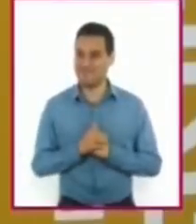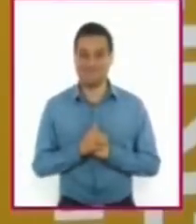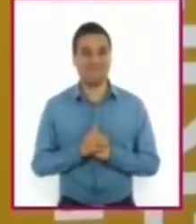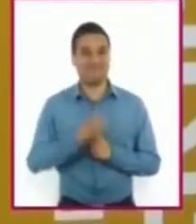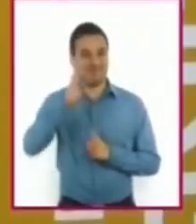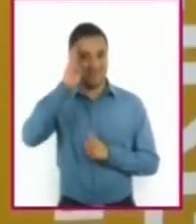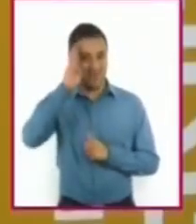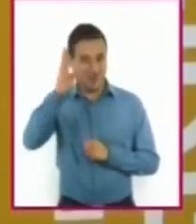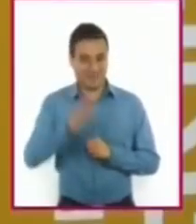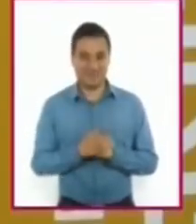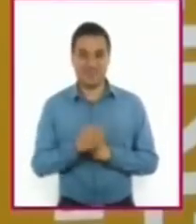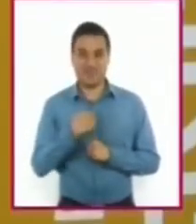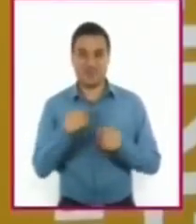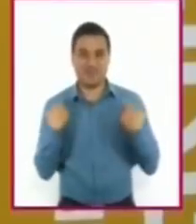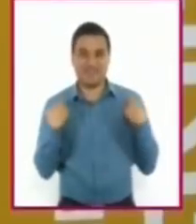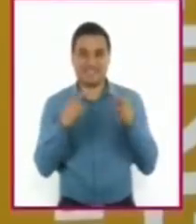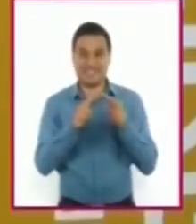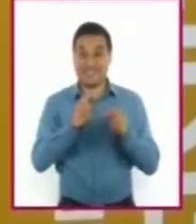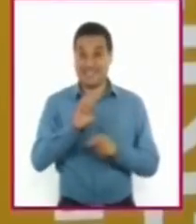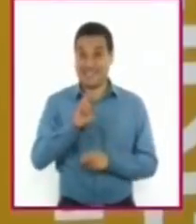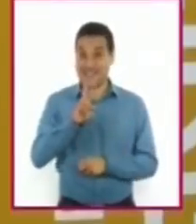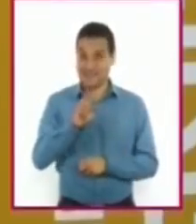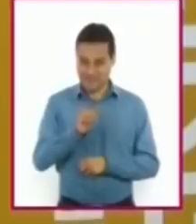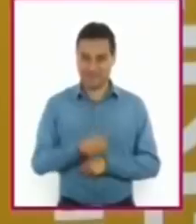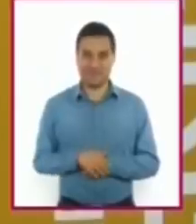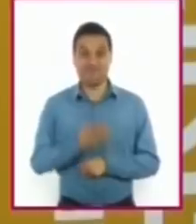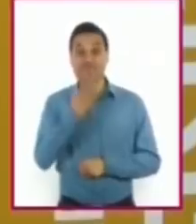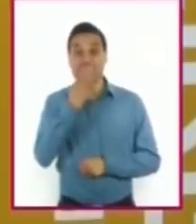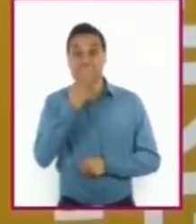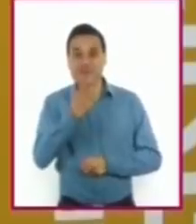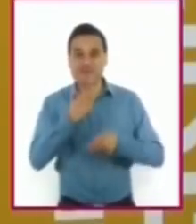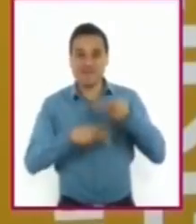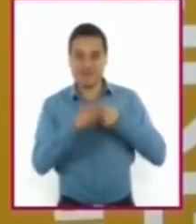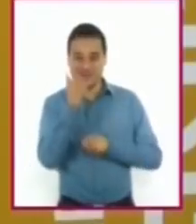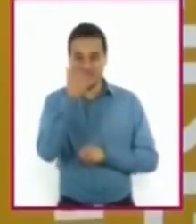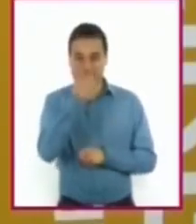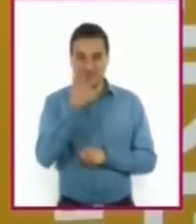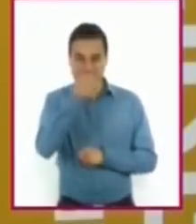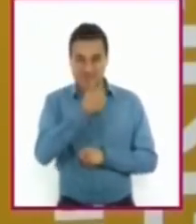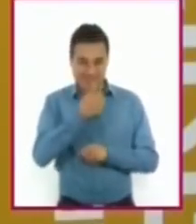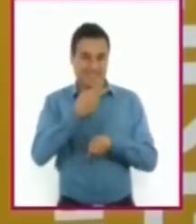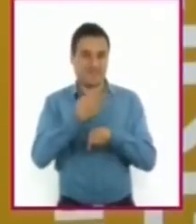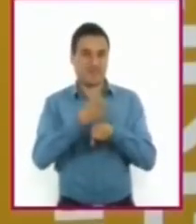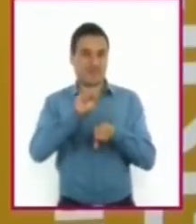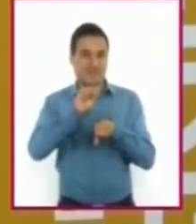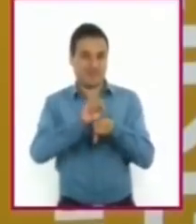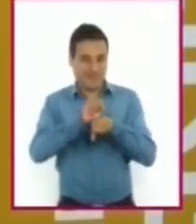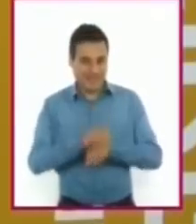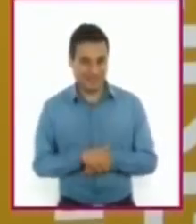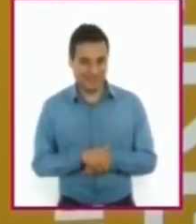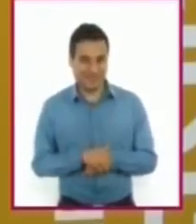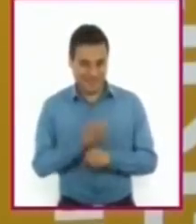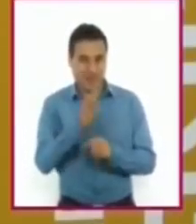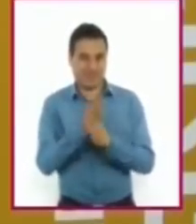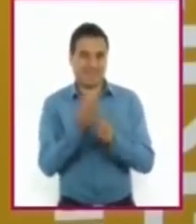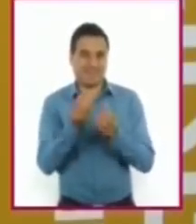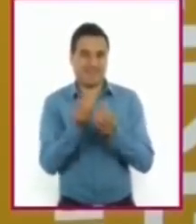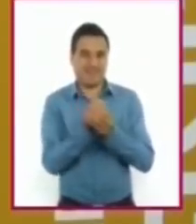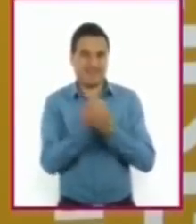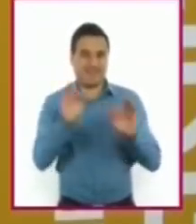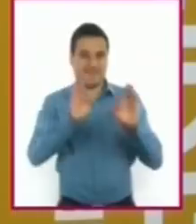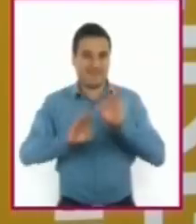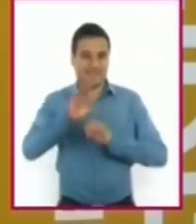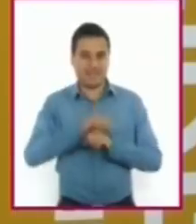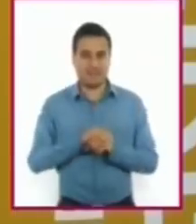Hola, soy la profesora Eva Vilchis González. Sean bienvenidos los estudiantes de segundo grado de secundaria a la clase de física.